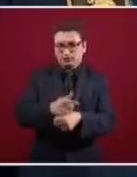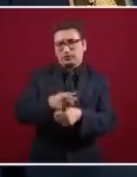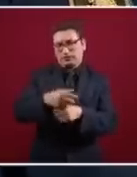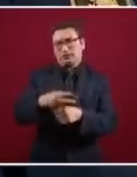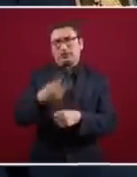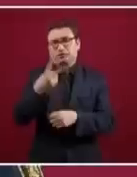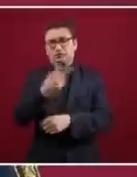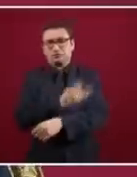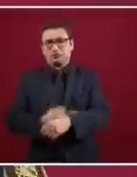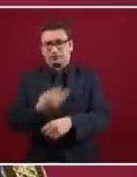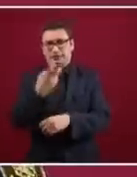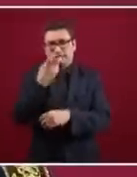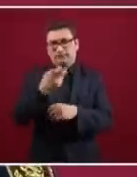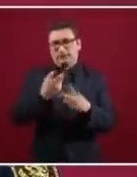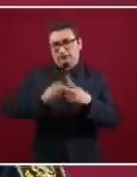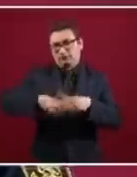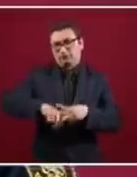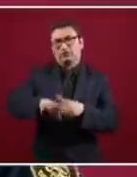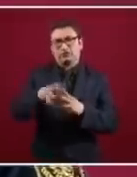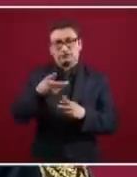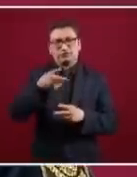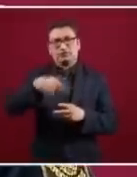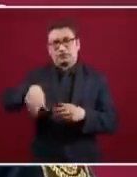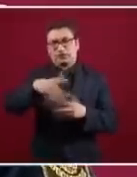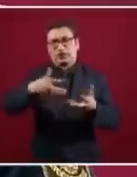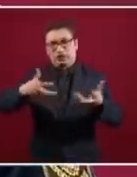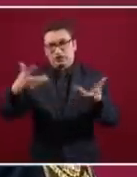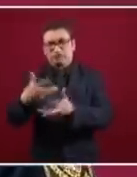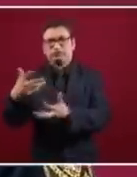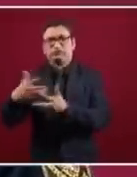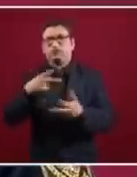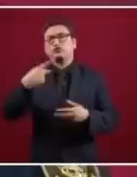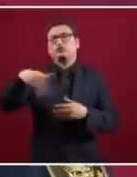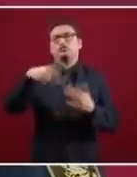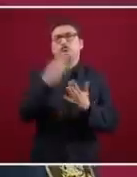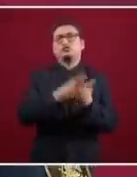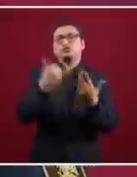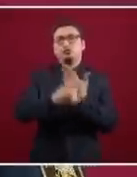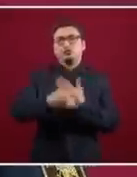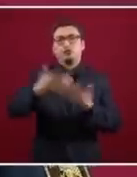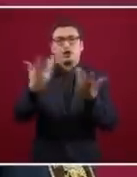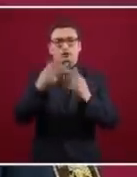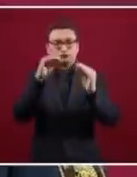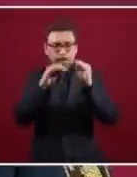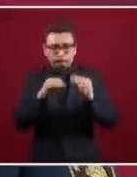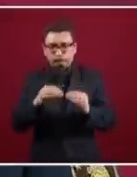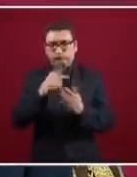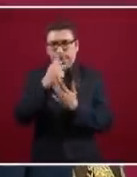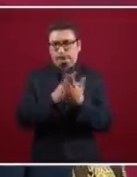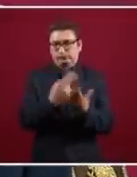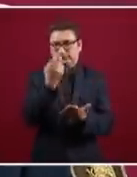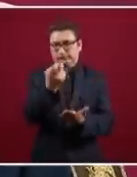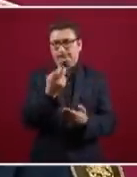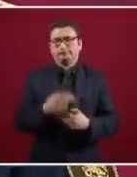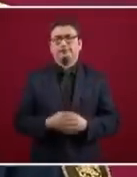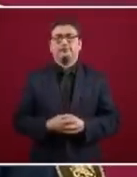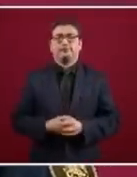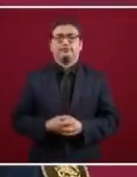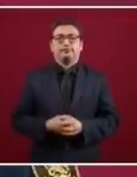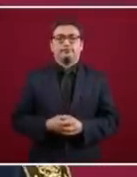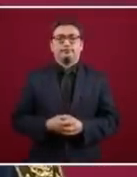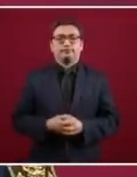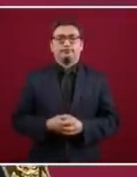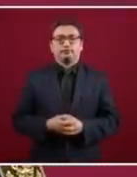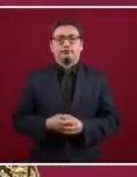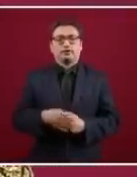bueno ponen en ejecución todo lo que tenían el proyectado planeado para desarrollar no